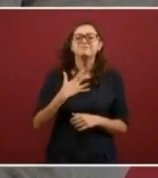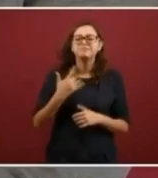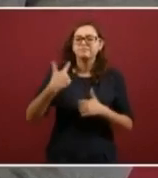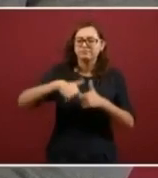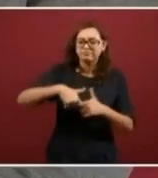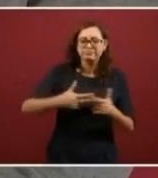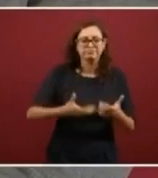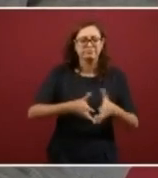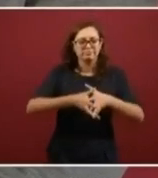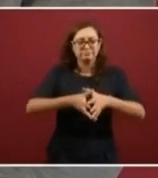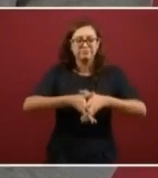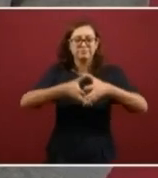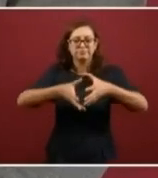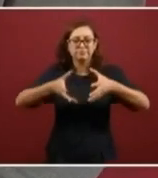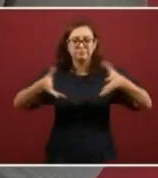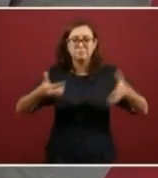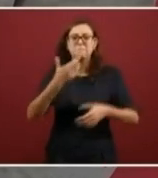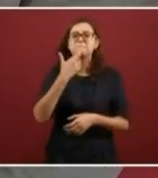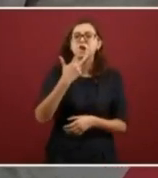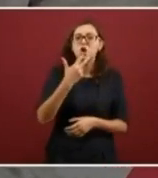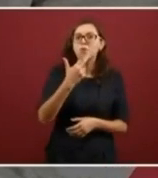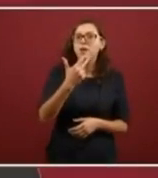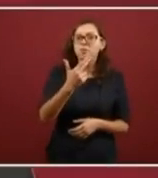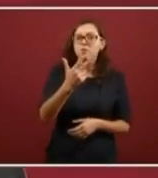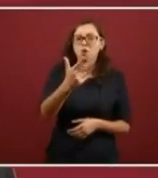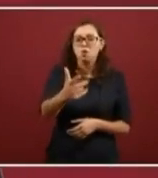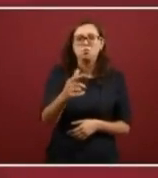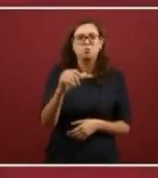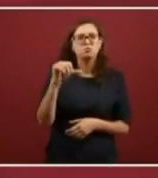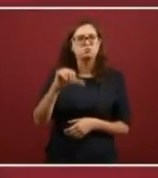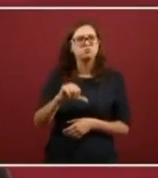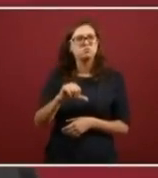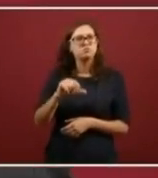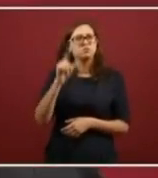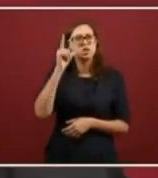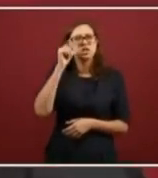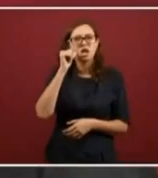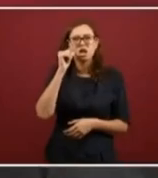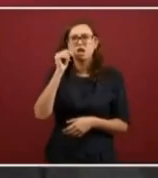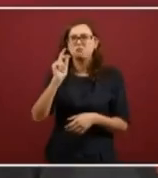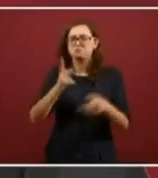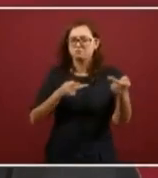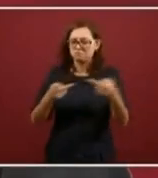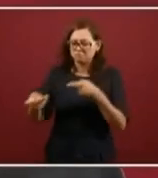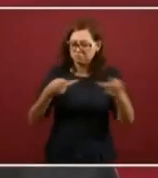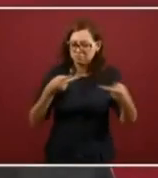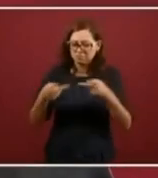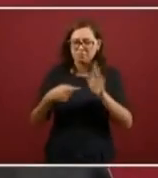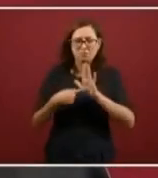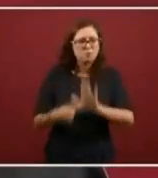Hoy o mañana se presenta ya el plan de mediano y de largo plazo para